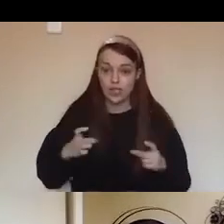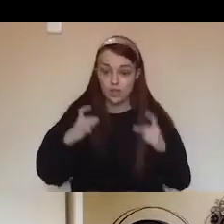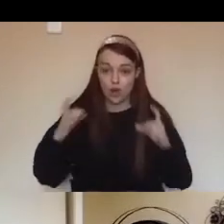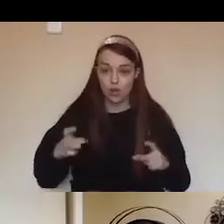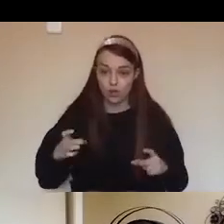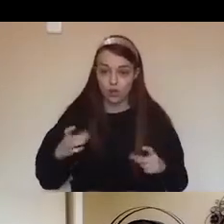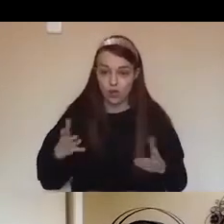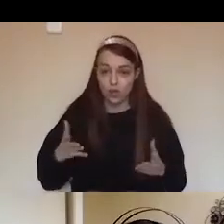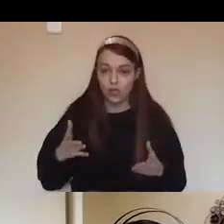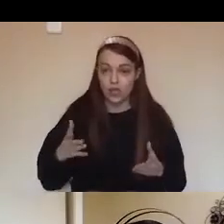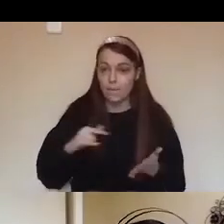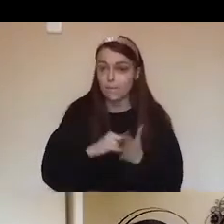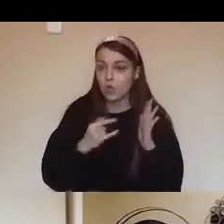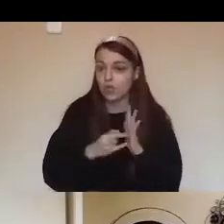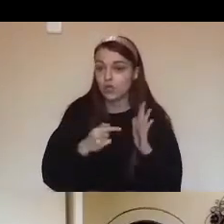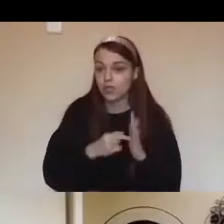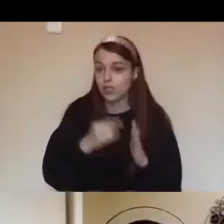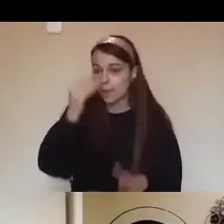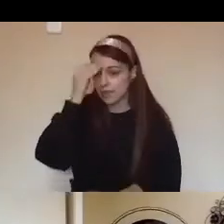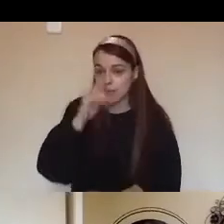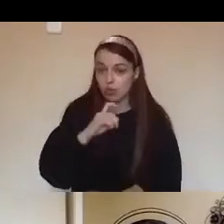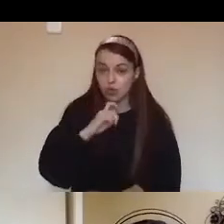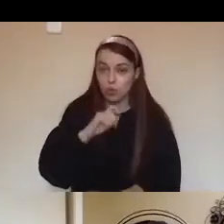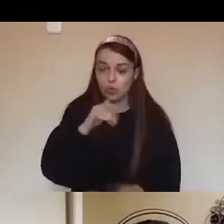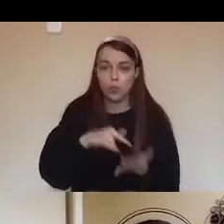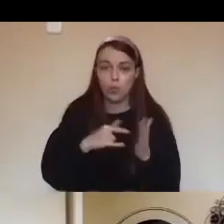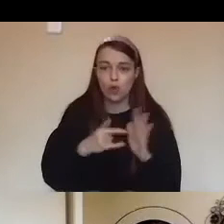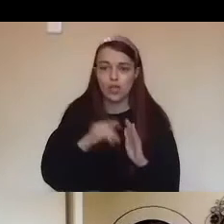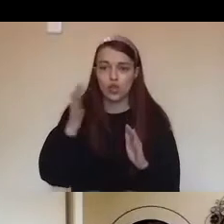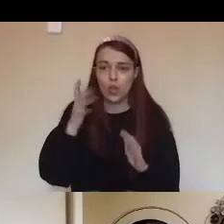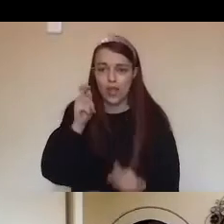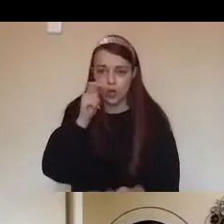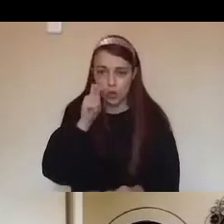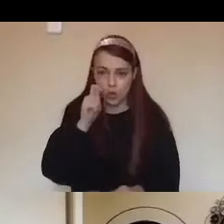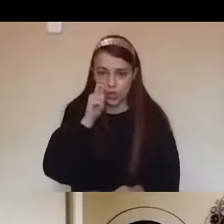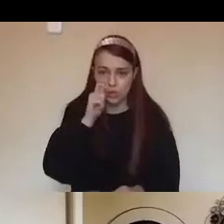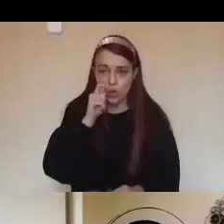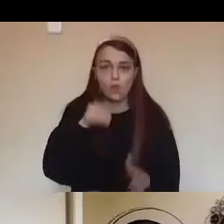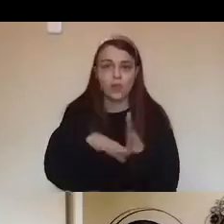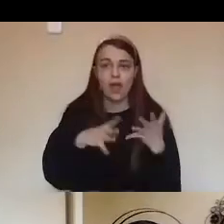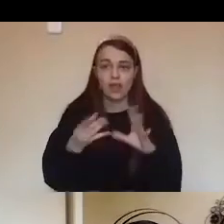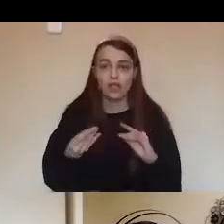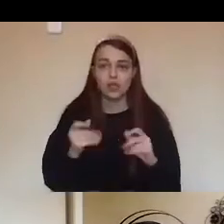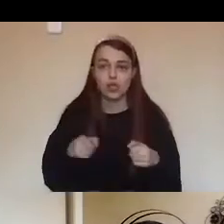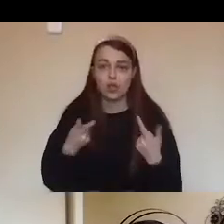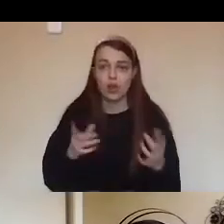un proyecto de este tipo, un proyecto de ecoturismo, de acceso, de contacto con la